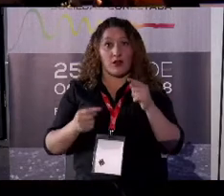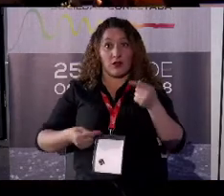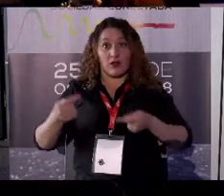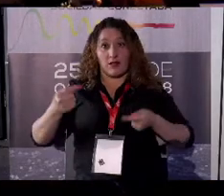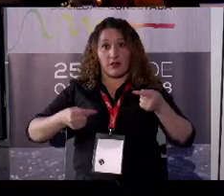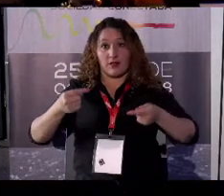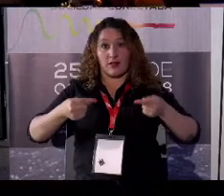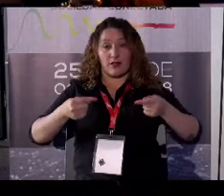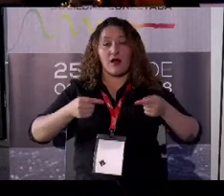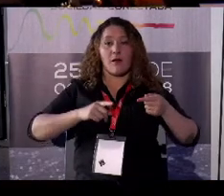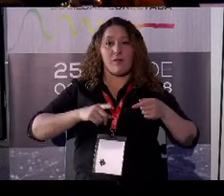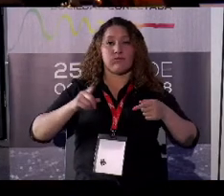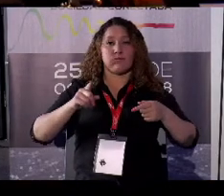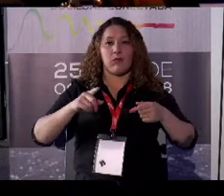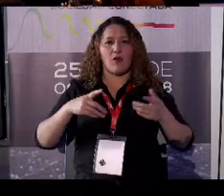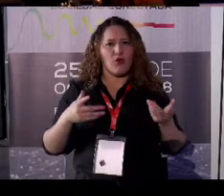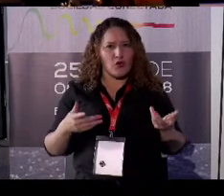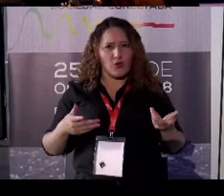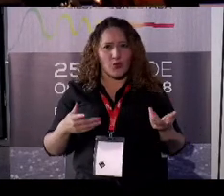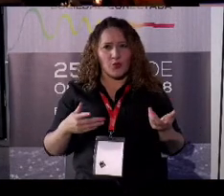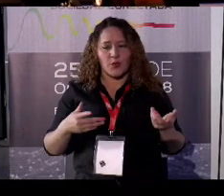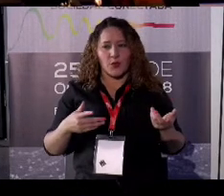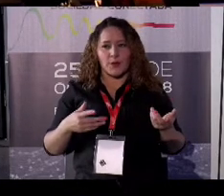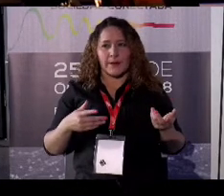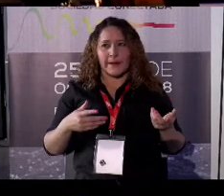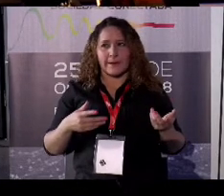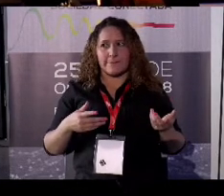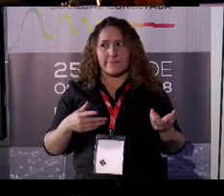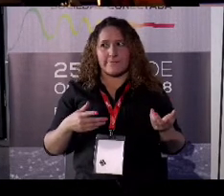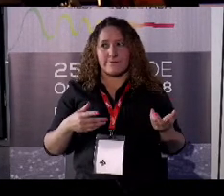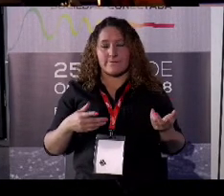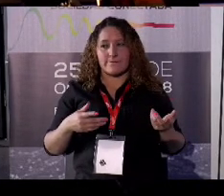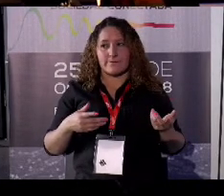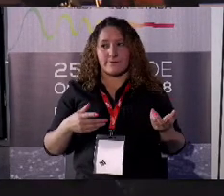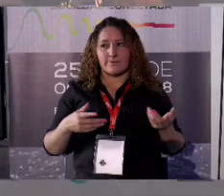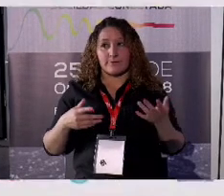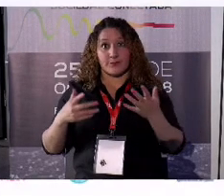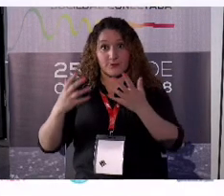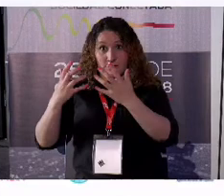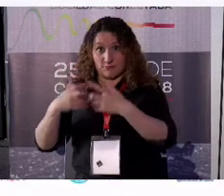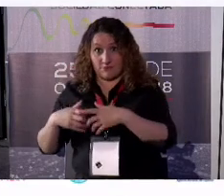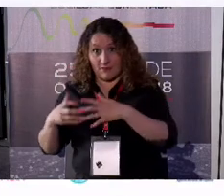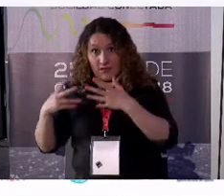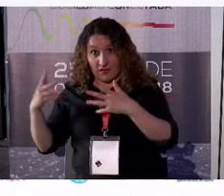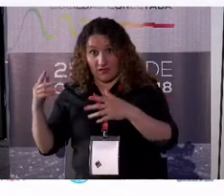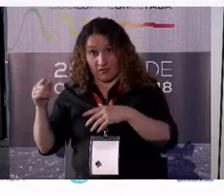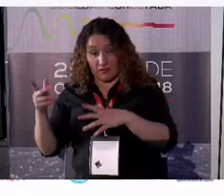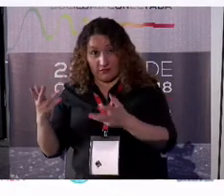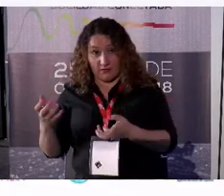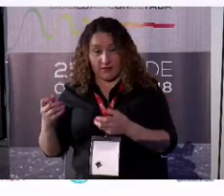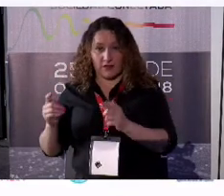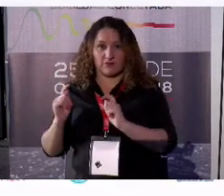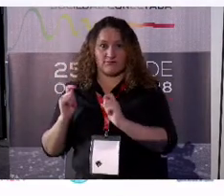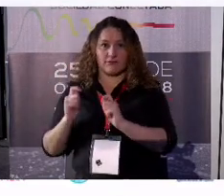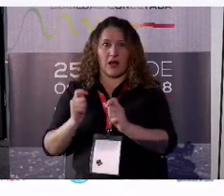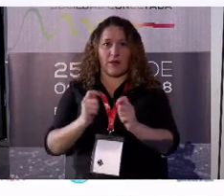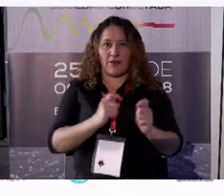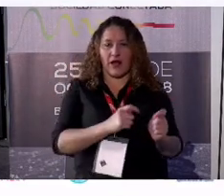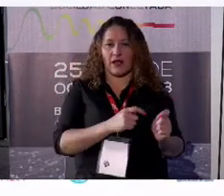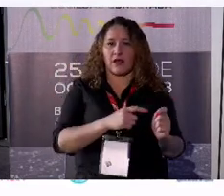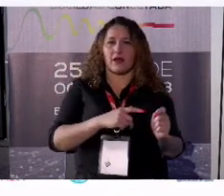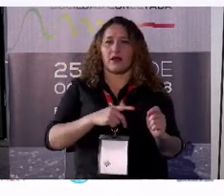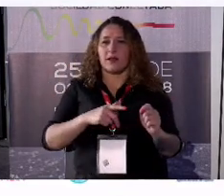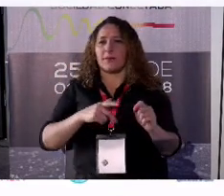momento allá consiste en la siguiente. Los grandes operadores quieren que esos PALs, esas